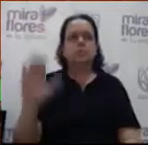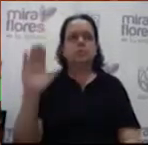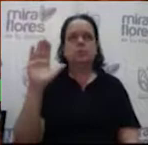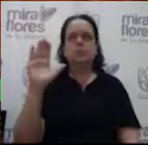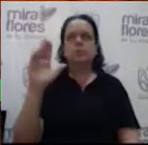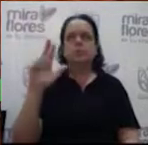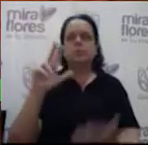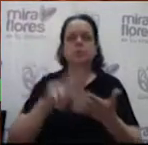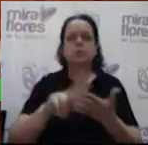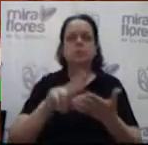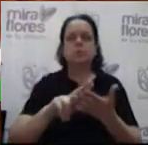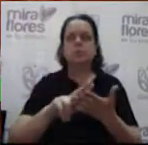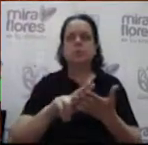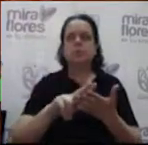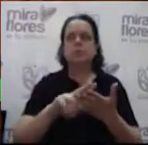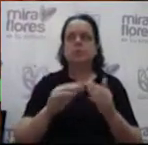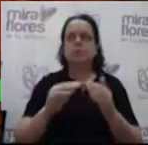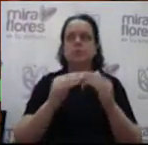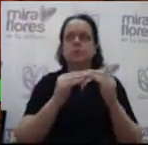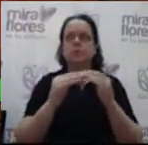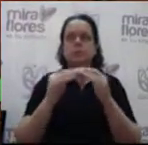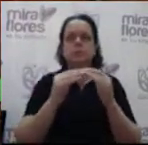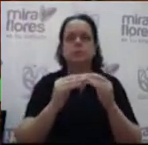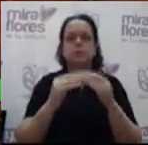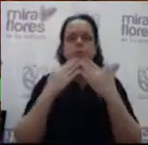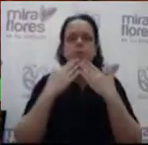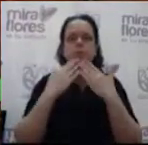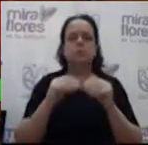Se aprueba también por unanimidad de votos. Muchas gracias.